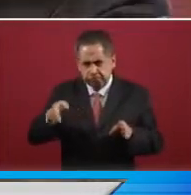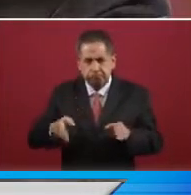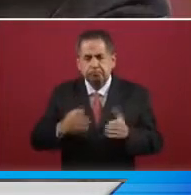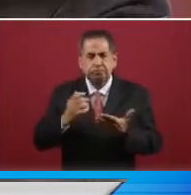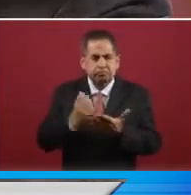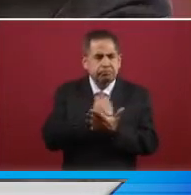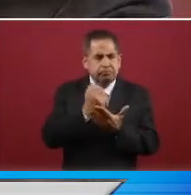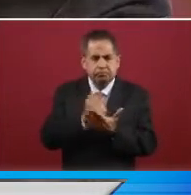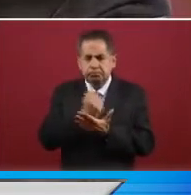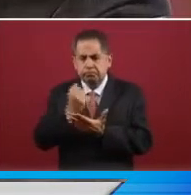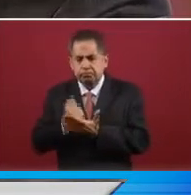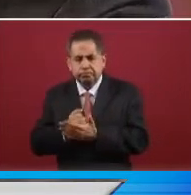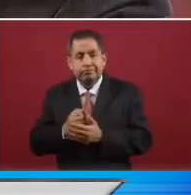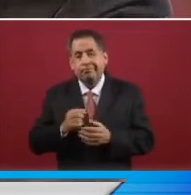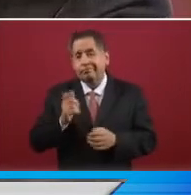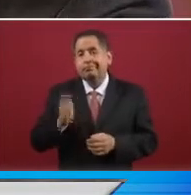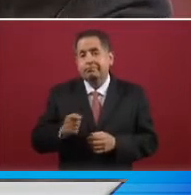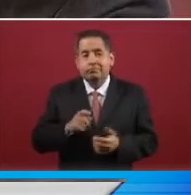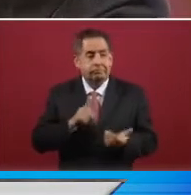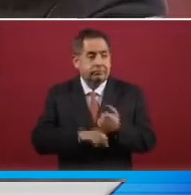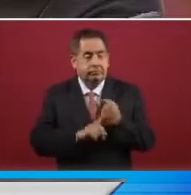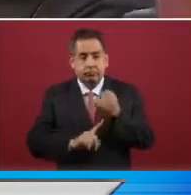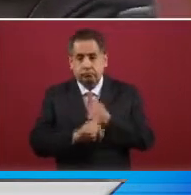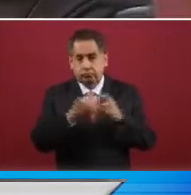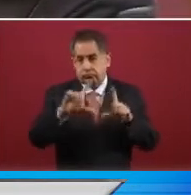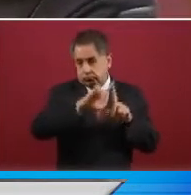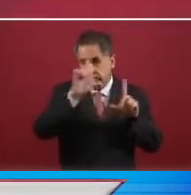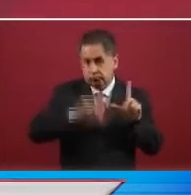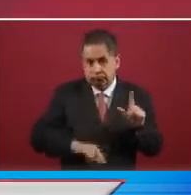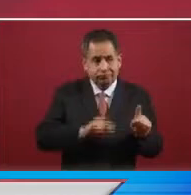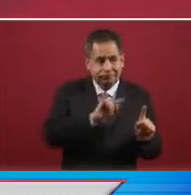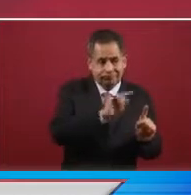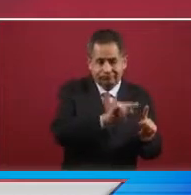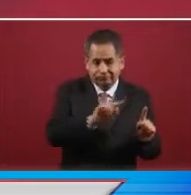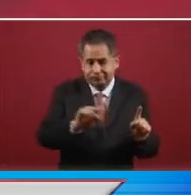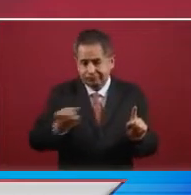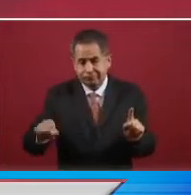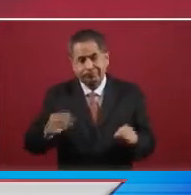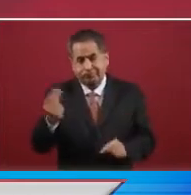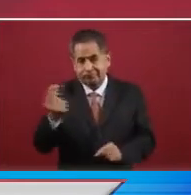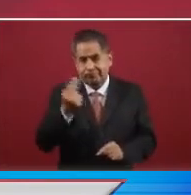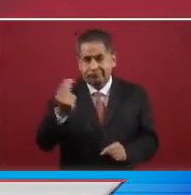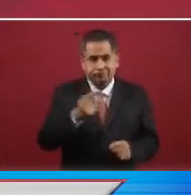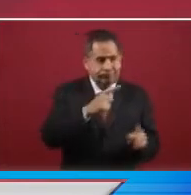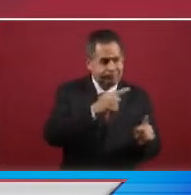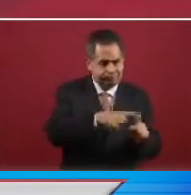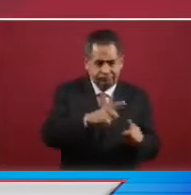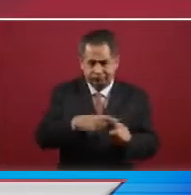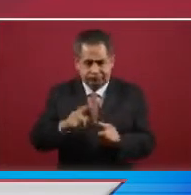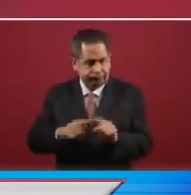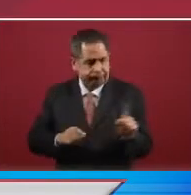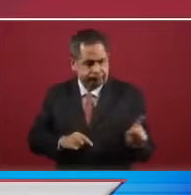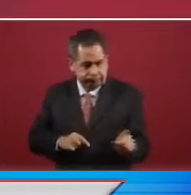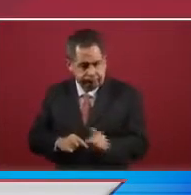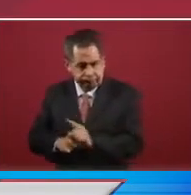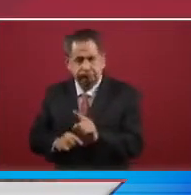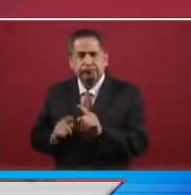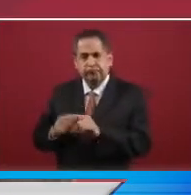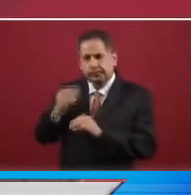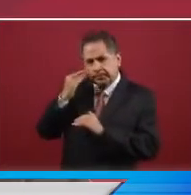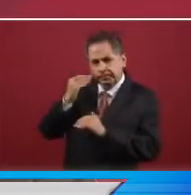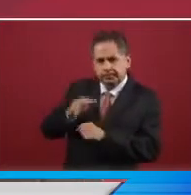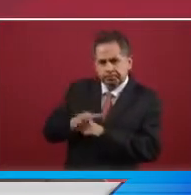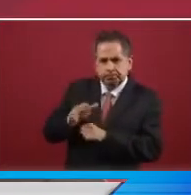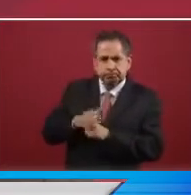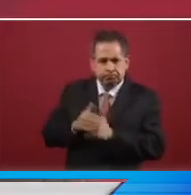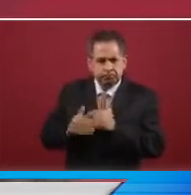gobierno. Se trabaja ya en estrategias en oficinas y mandos medios del gobierno. Se presentará una iniciativa de reforma legal para tener una ley de